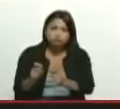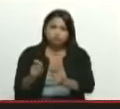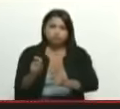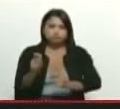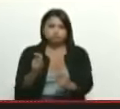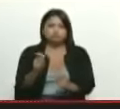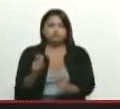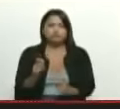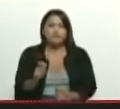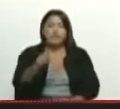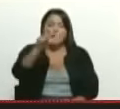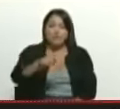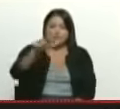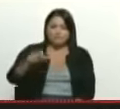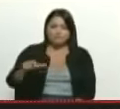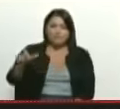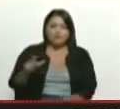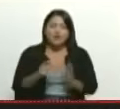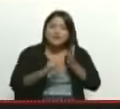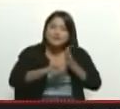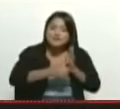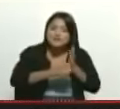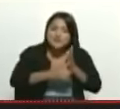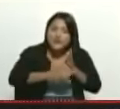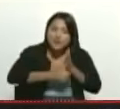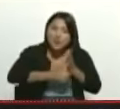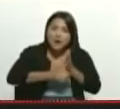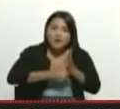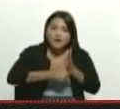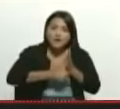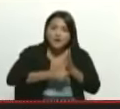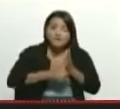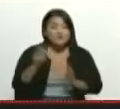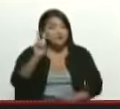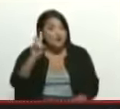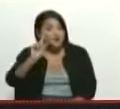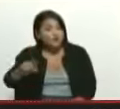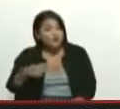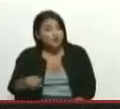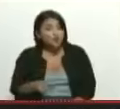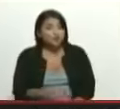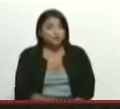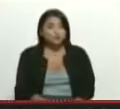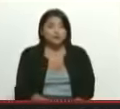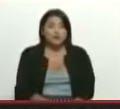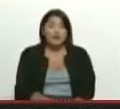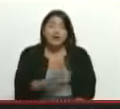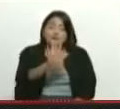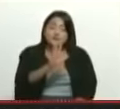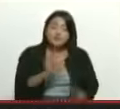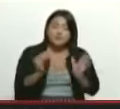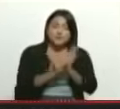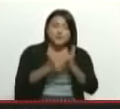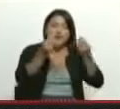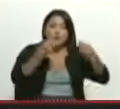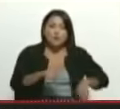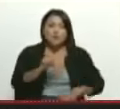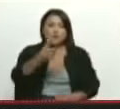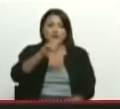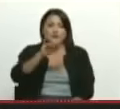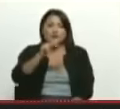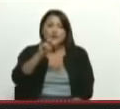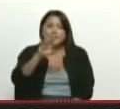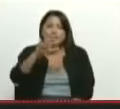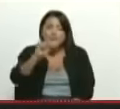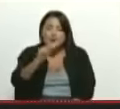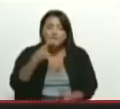la ciudadanía y cédula de identidad venezolana conforme al Acuerdo de Ginebra y